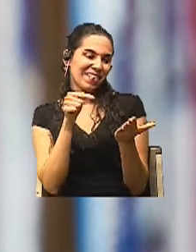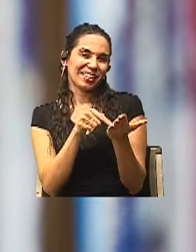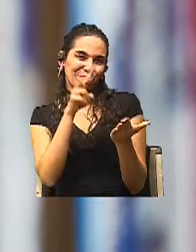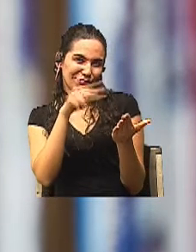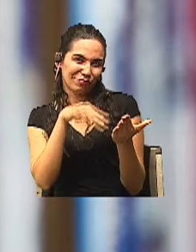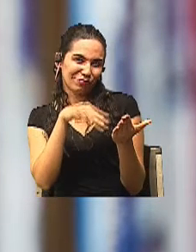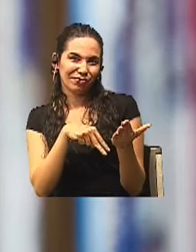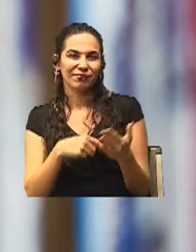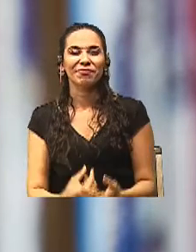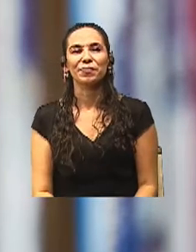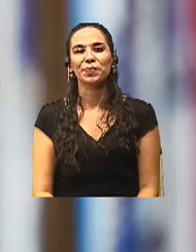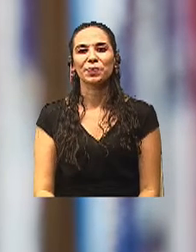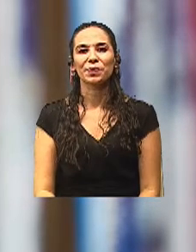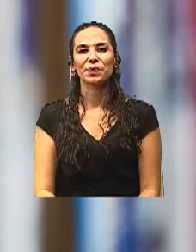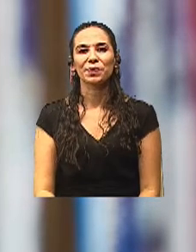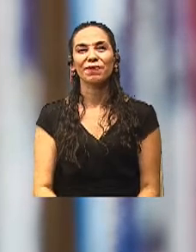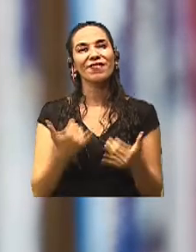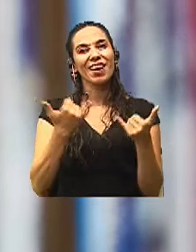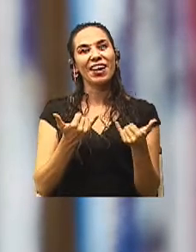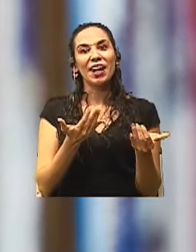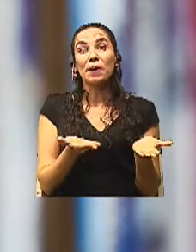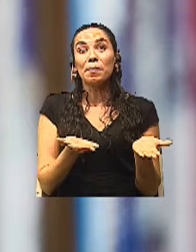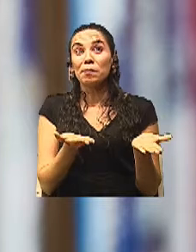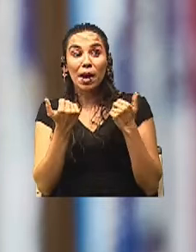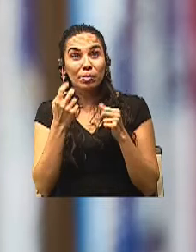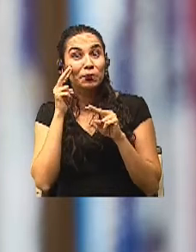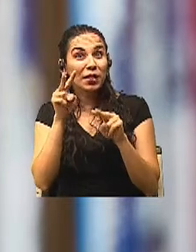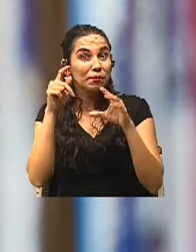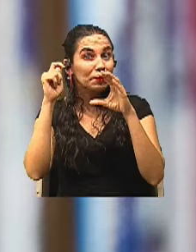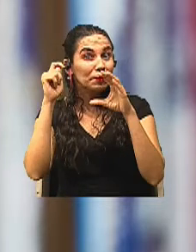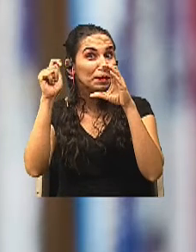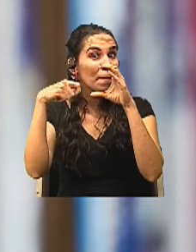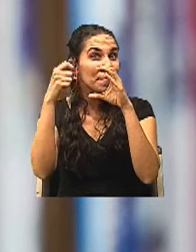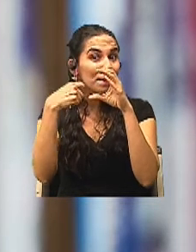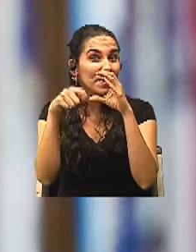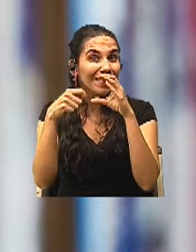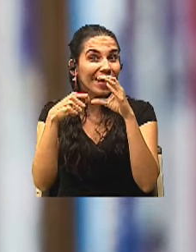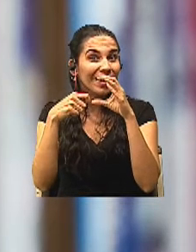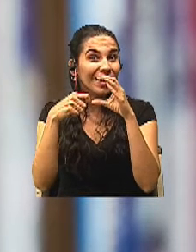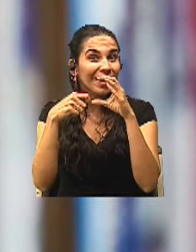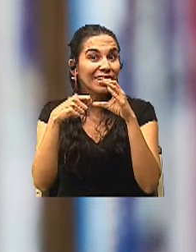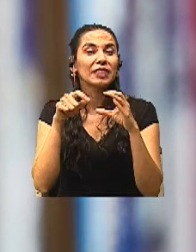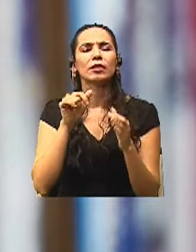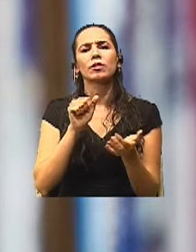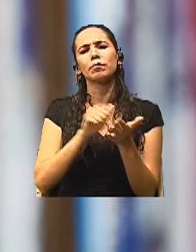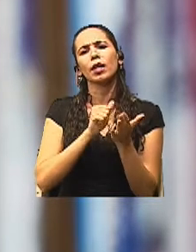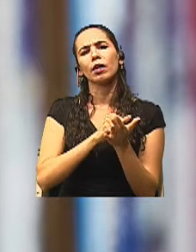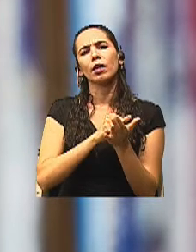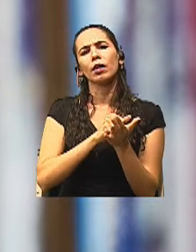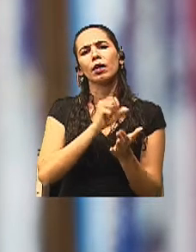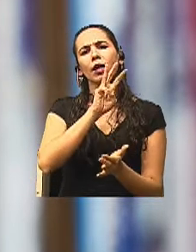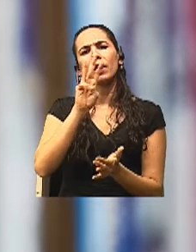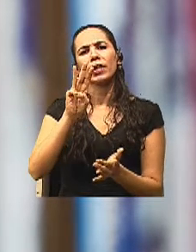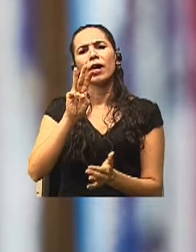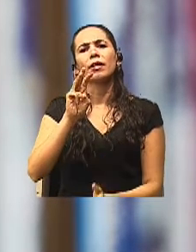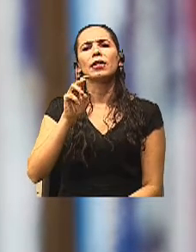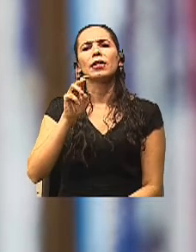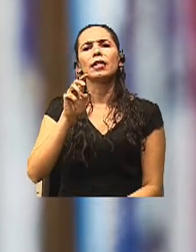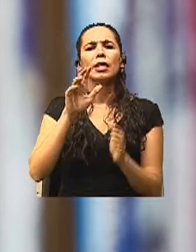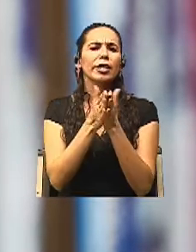lectura. Vamos entonces a ver un video sacado de la página Libros Animados.